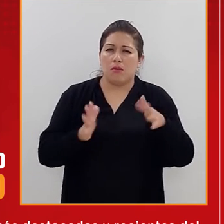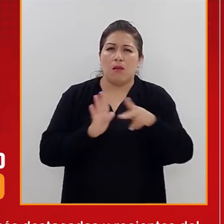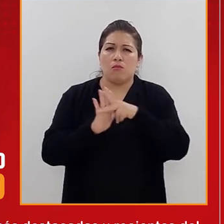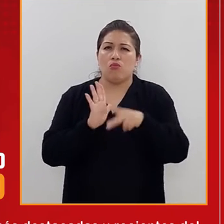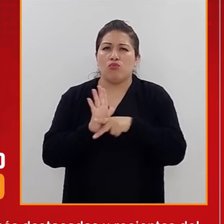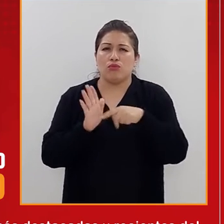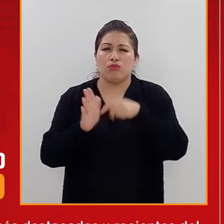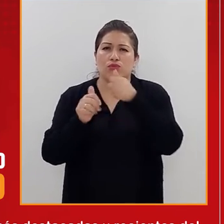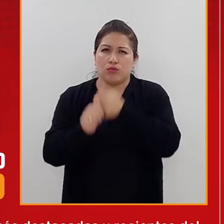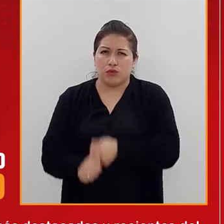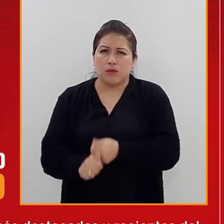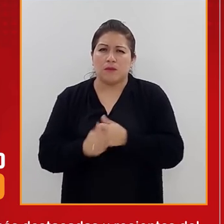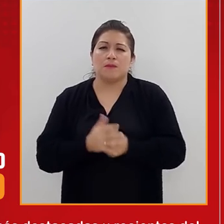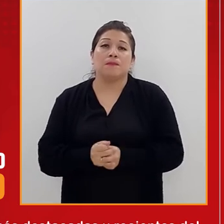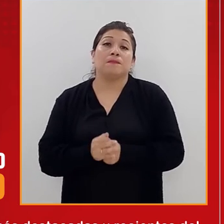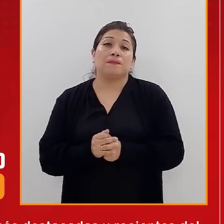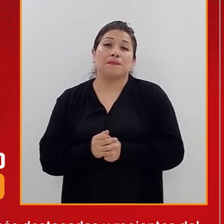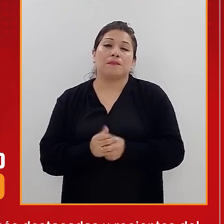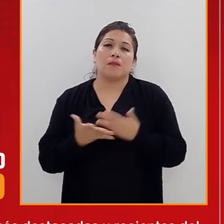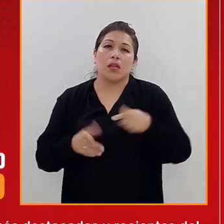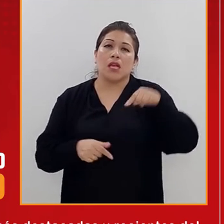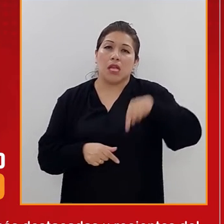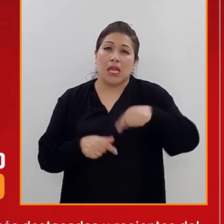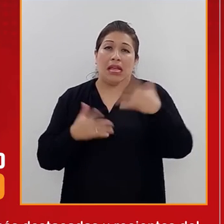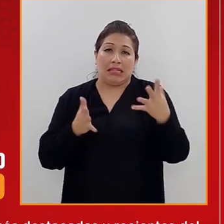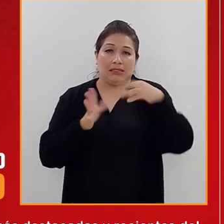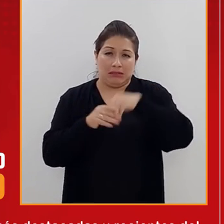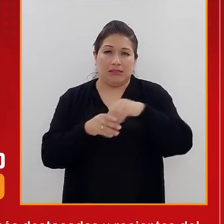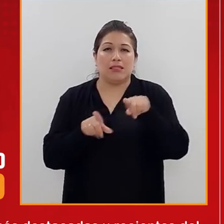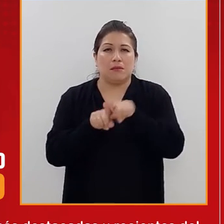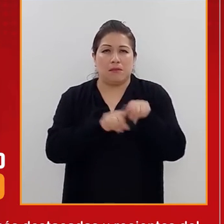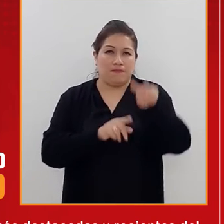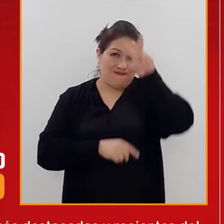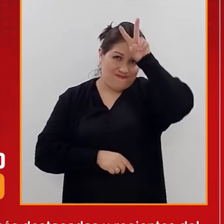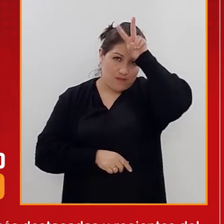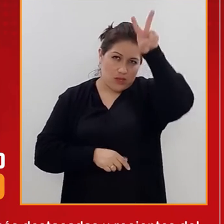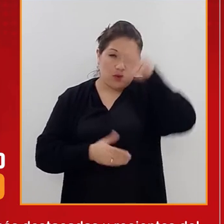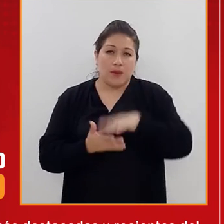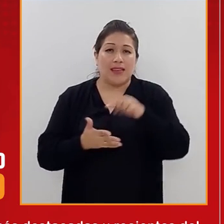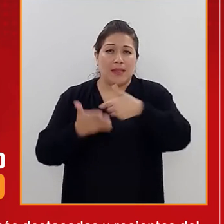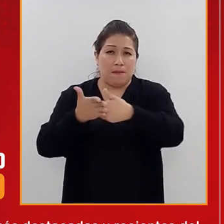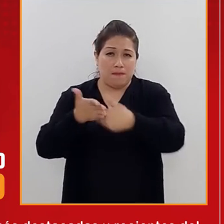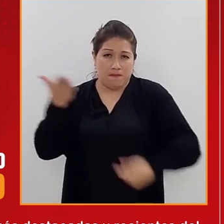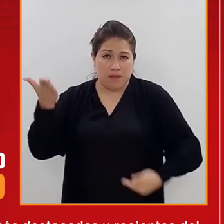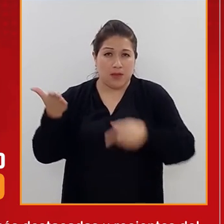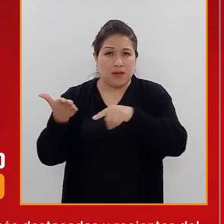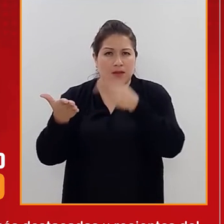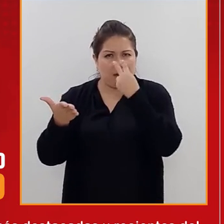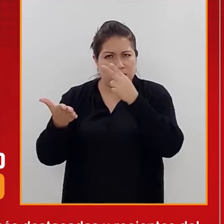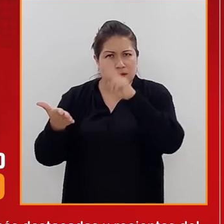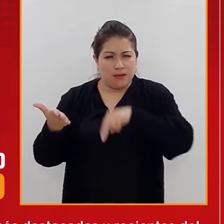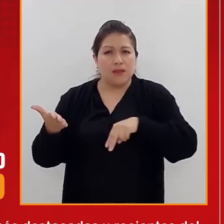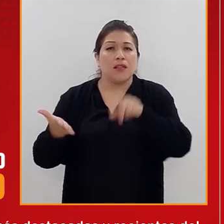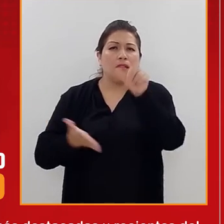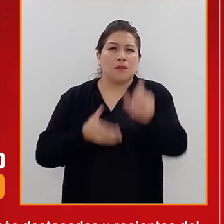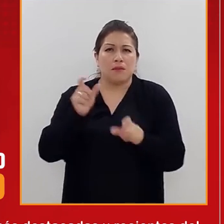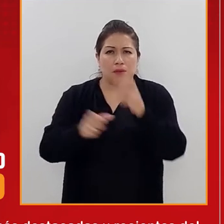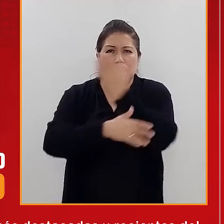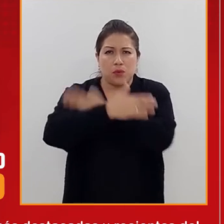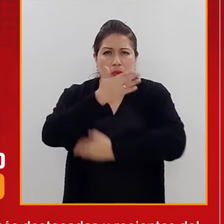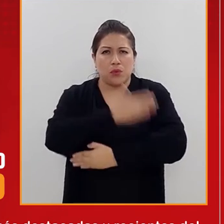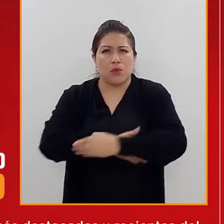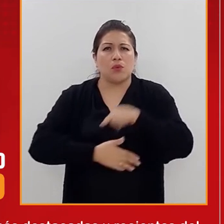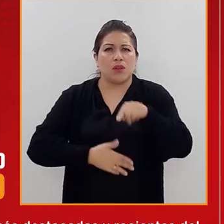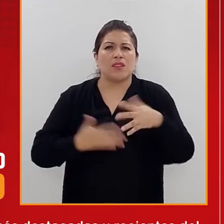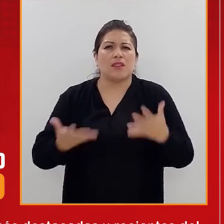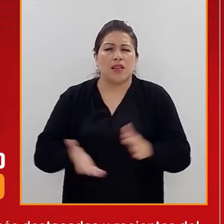y 44 el protocolo facultativo, entre ellos el Perú. En este documento se concibe a la